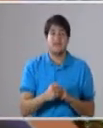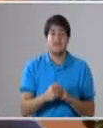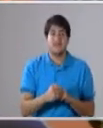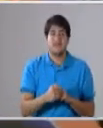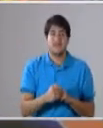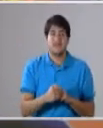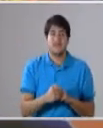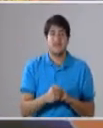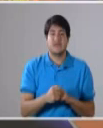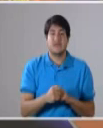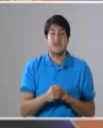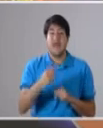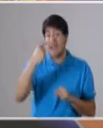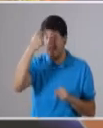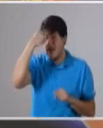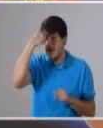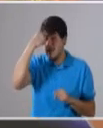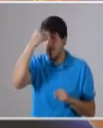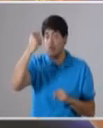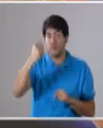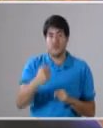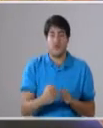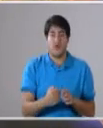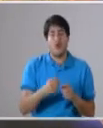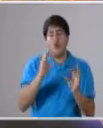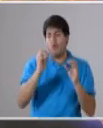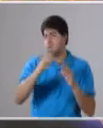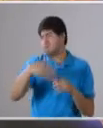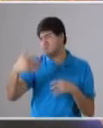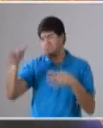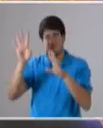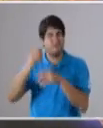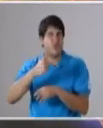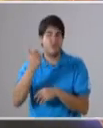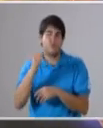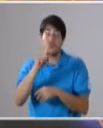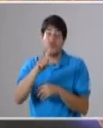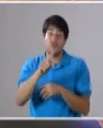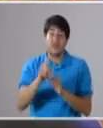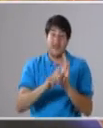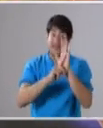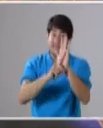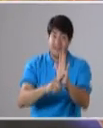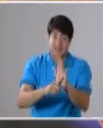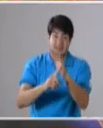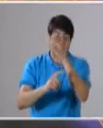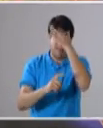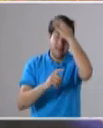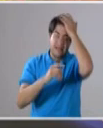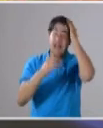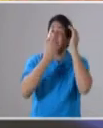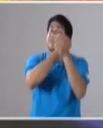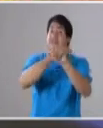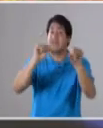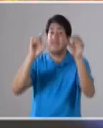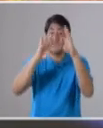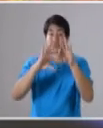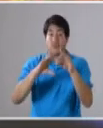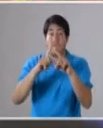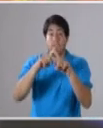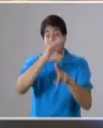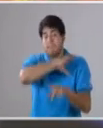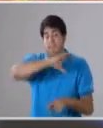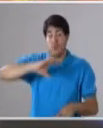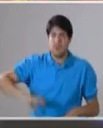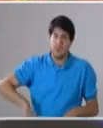de los hindús o todos los demás, a usted le presenta el plan de salvación por medio de Jesucristo y ellos aceptan, pero no dejan sus